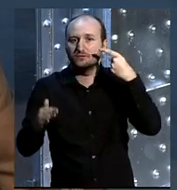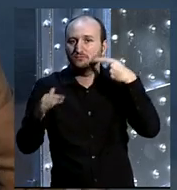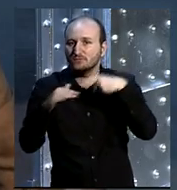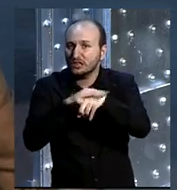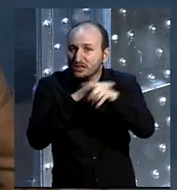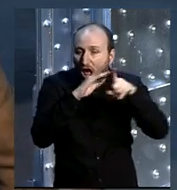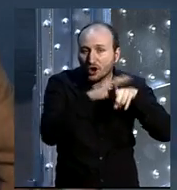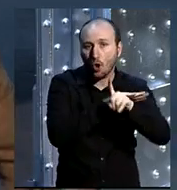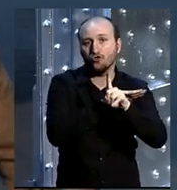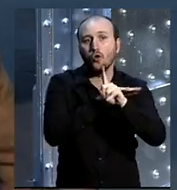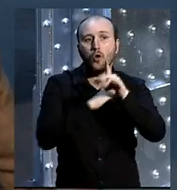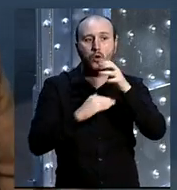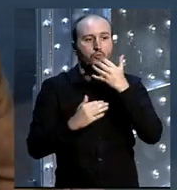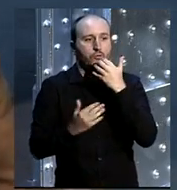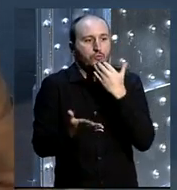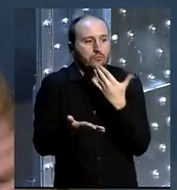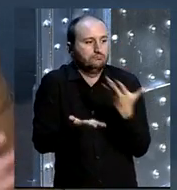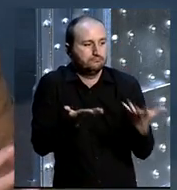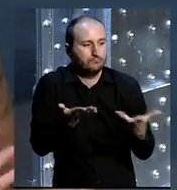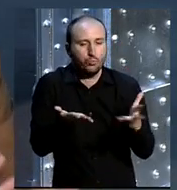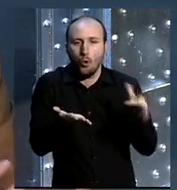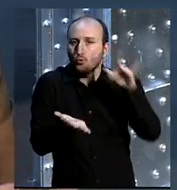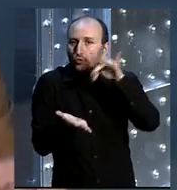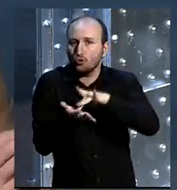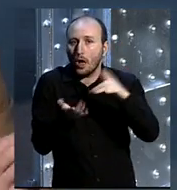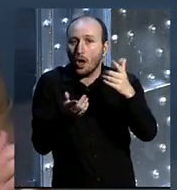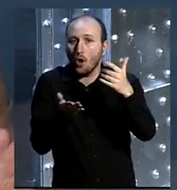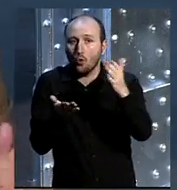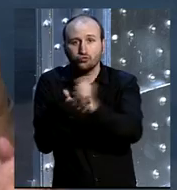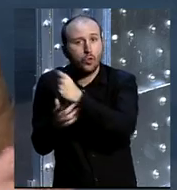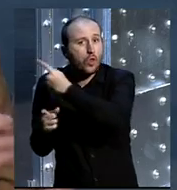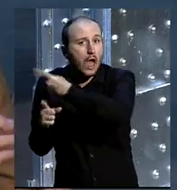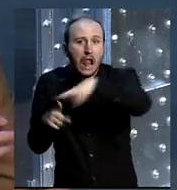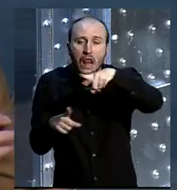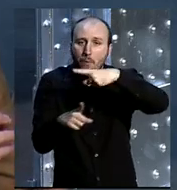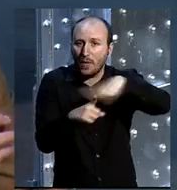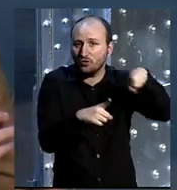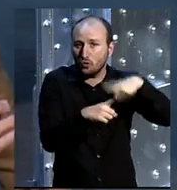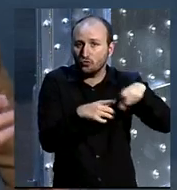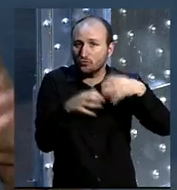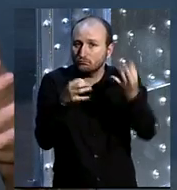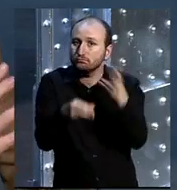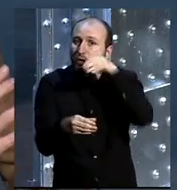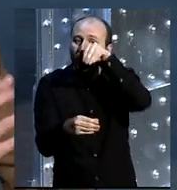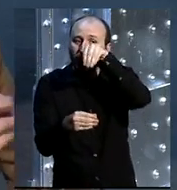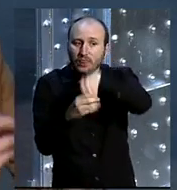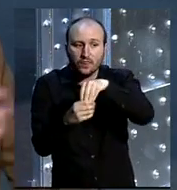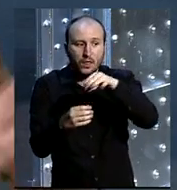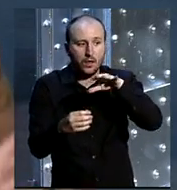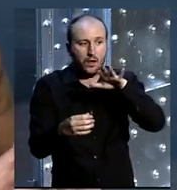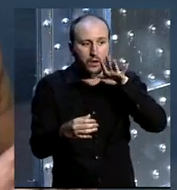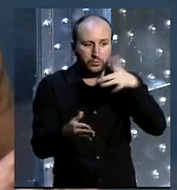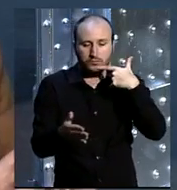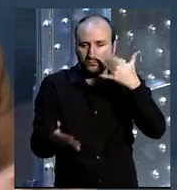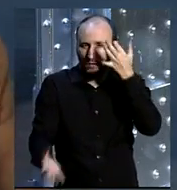digamos, de todos los elementos que constituyen los aspectos a los